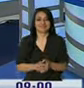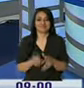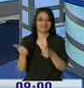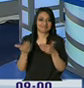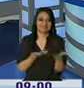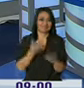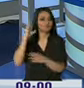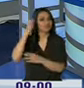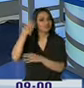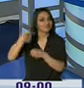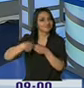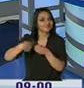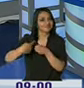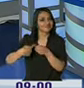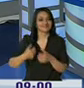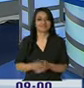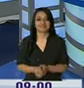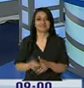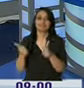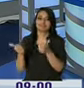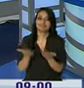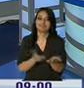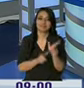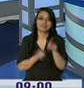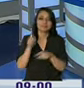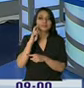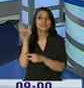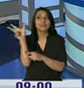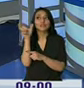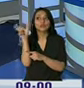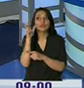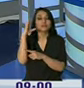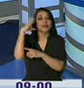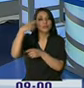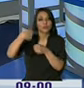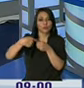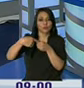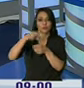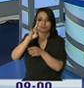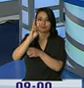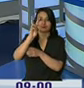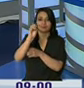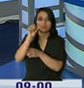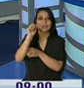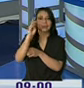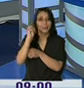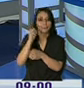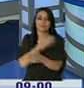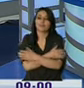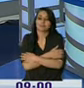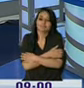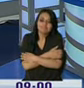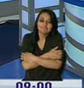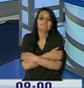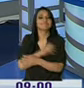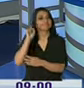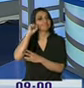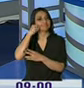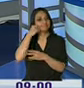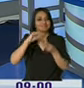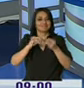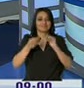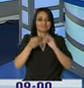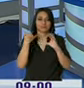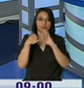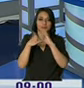Como siempre, saludando a nuestros radioescuchas que están en la señal de 760M. Un abrazo fuerte para ustedes. Como siempre, recordándoles nuestro número de WhatsApp,